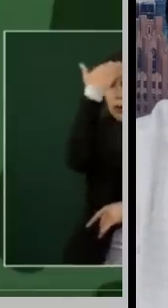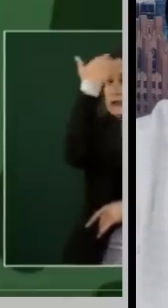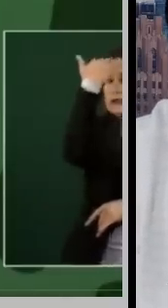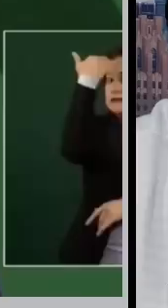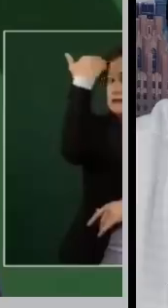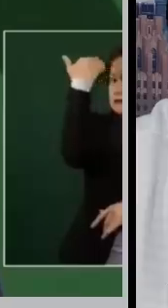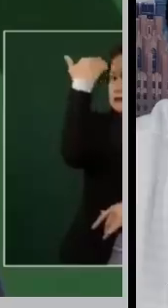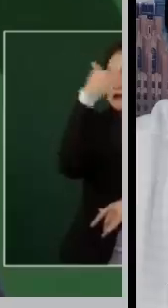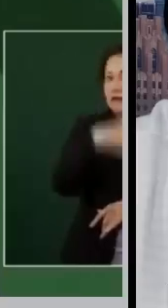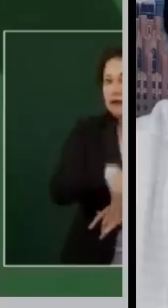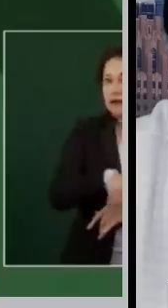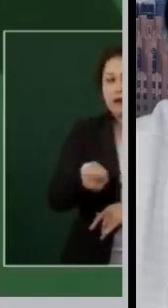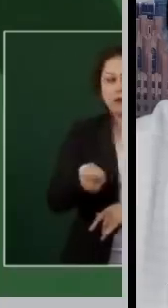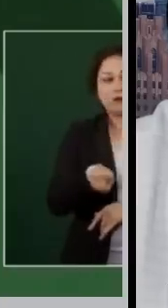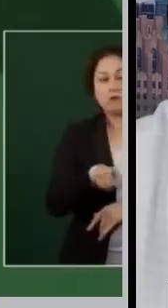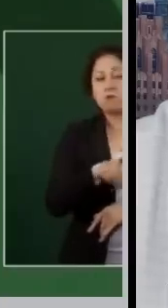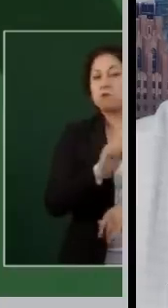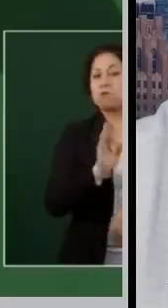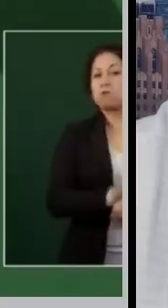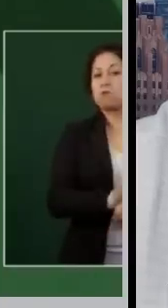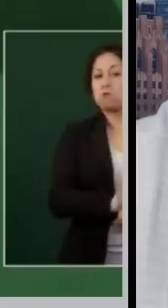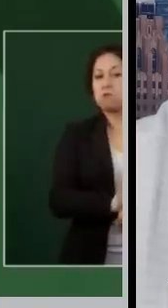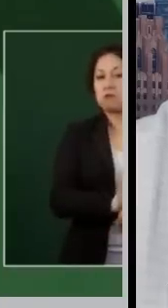o lo tolero